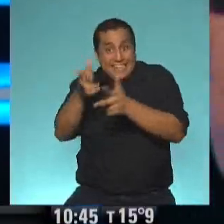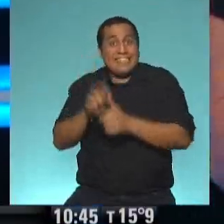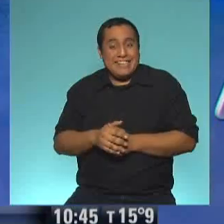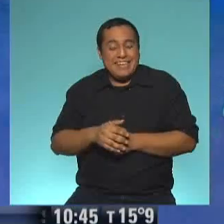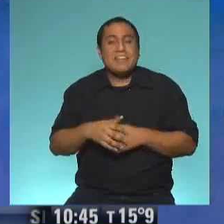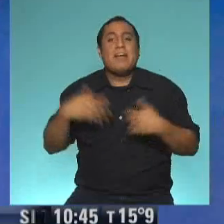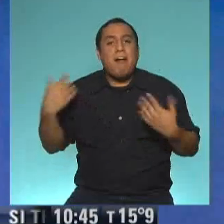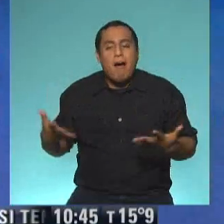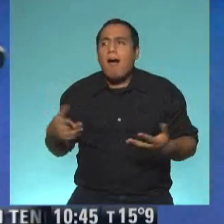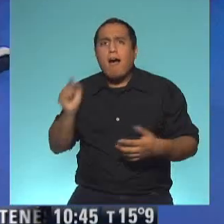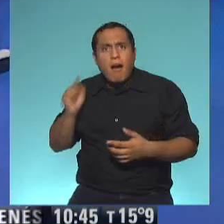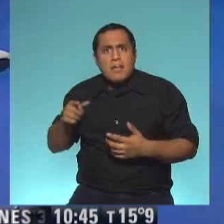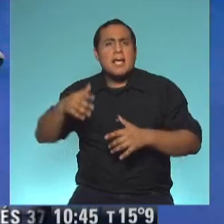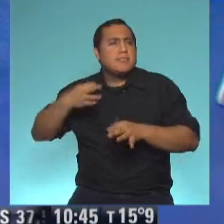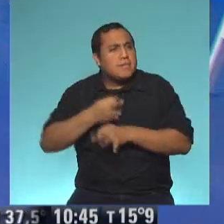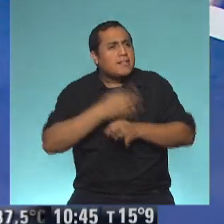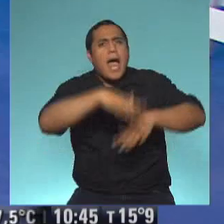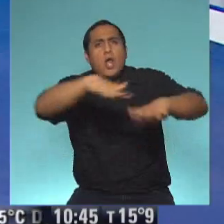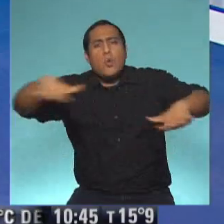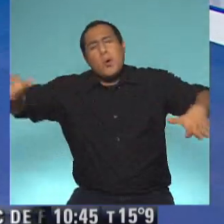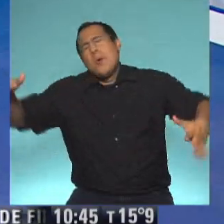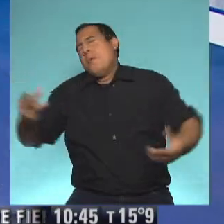los alumnos del mundo